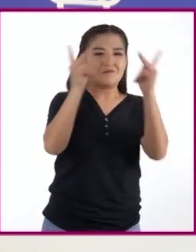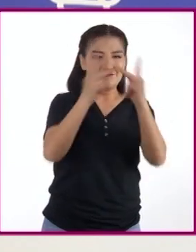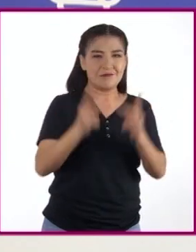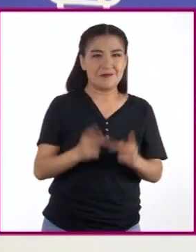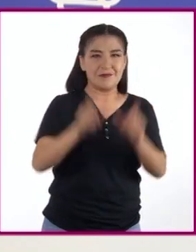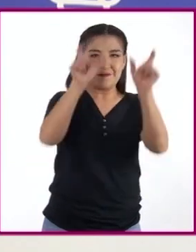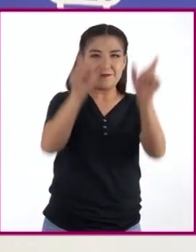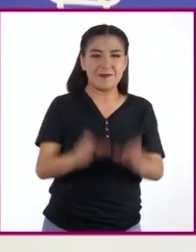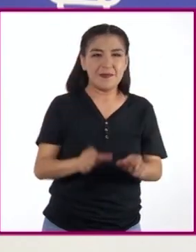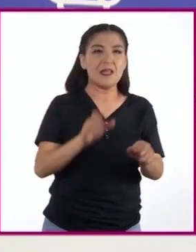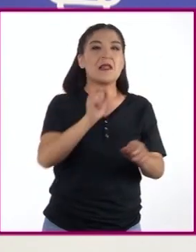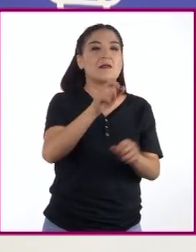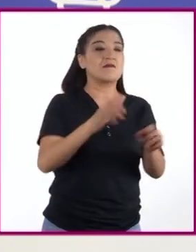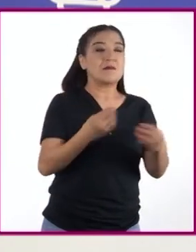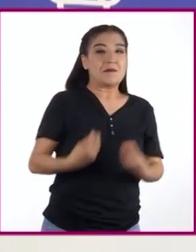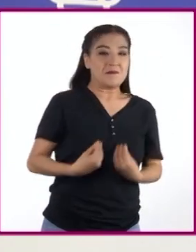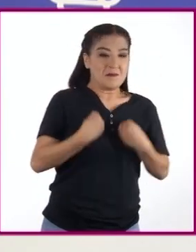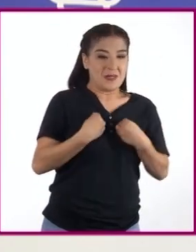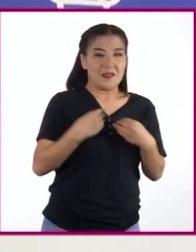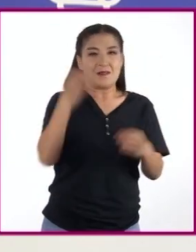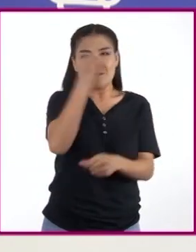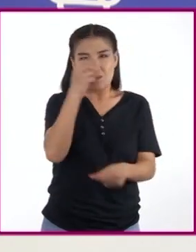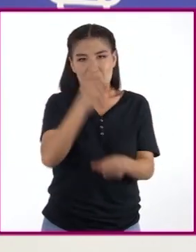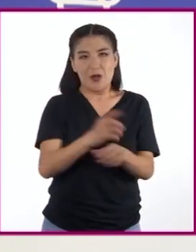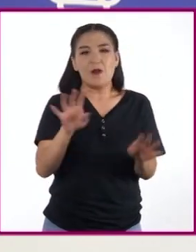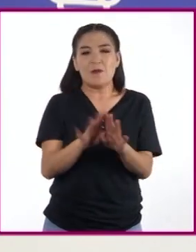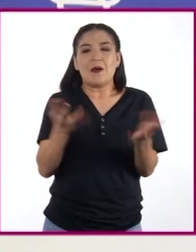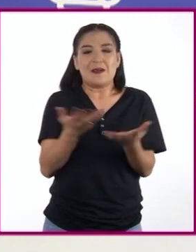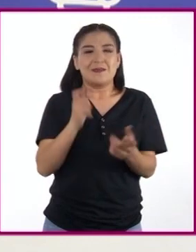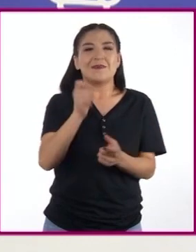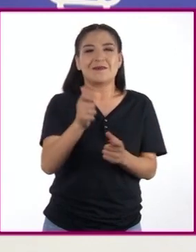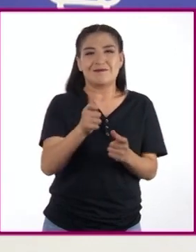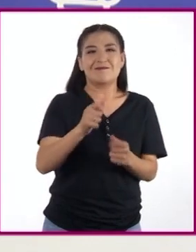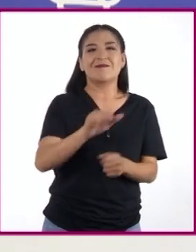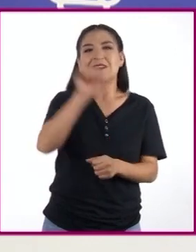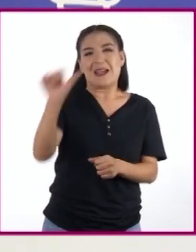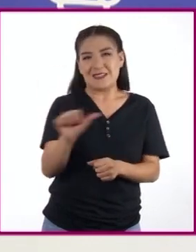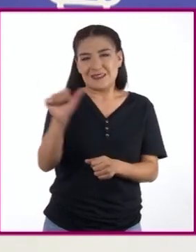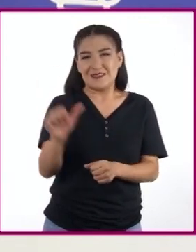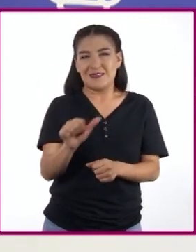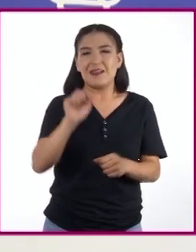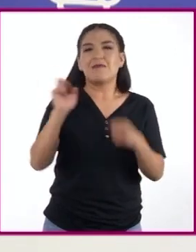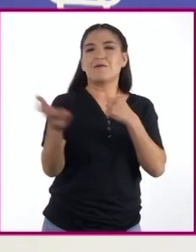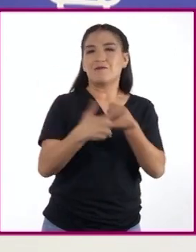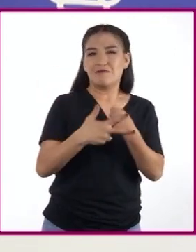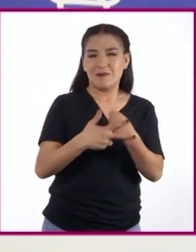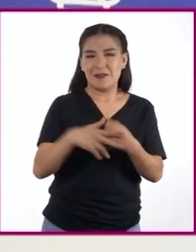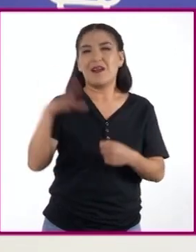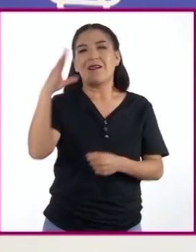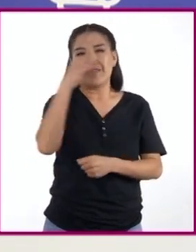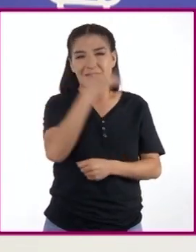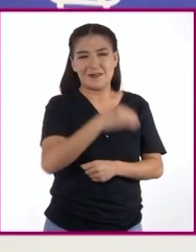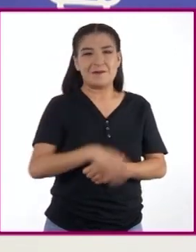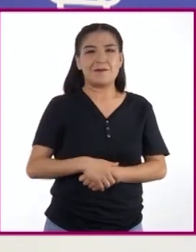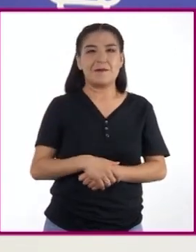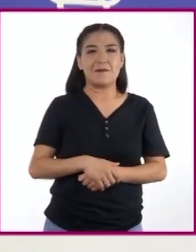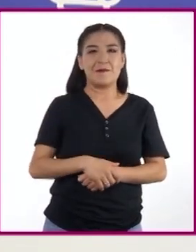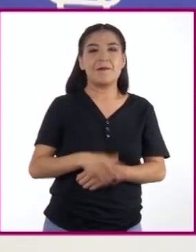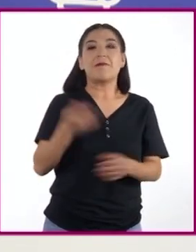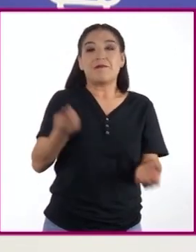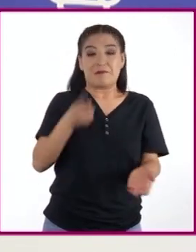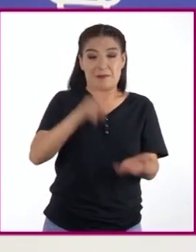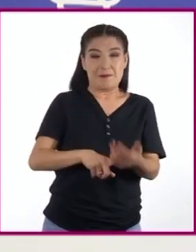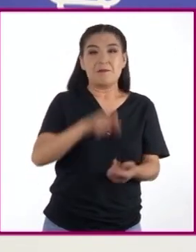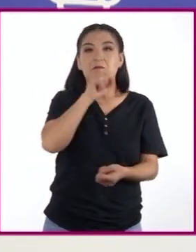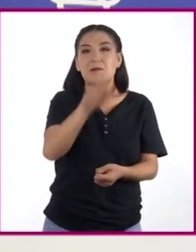y oportunidades que tuvieron los migrantes asiáticos, europeos y africanos como